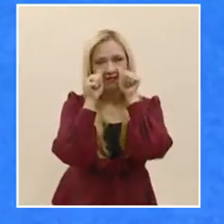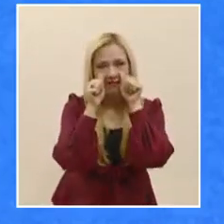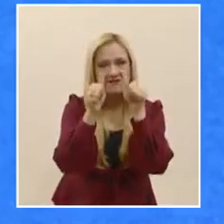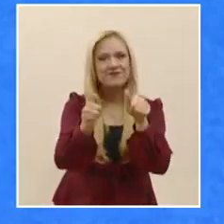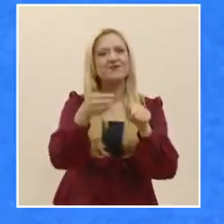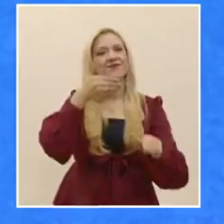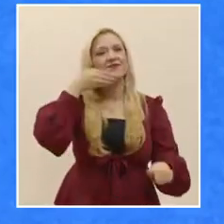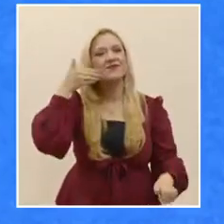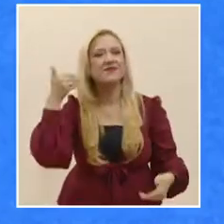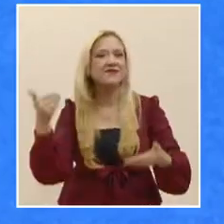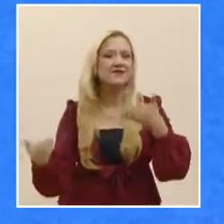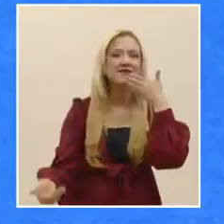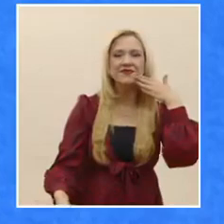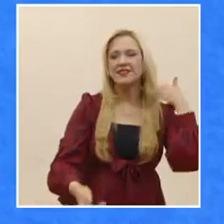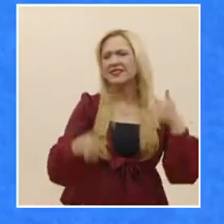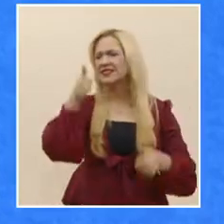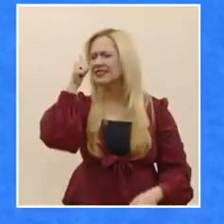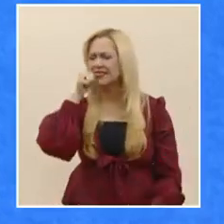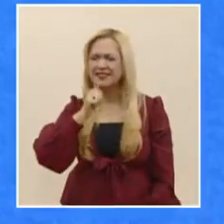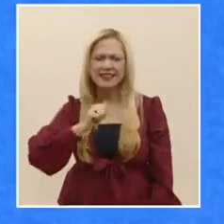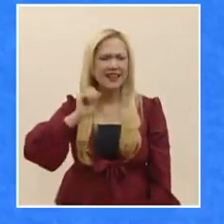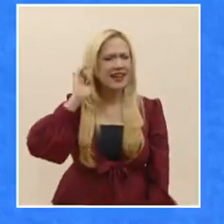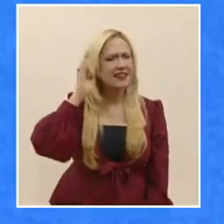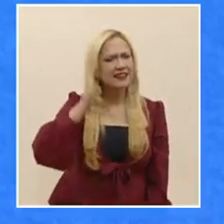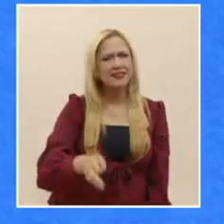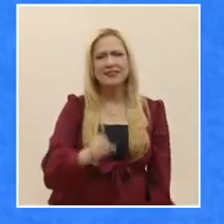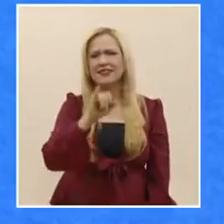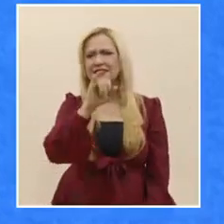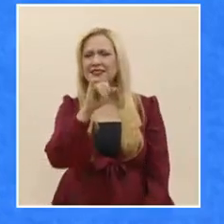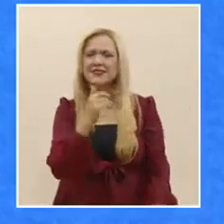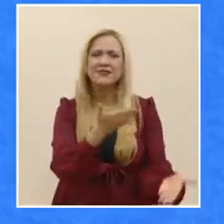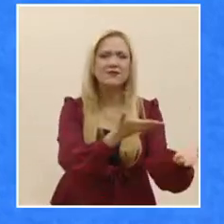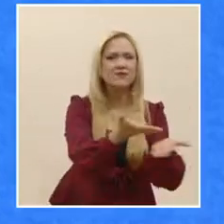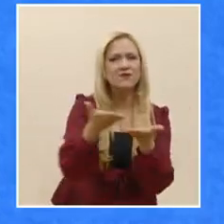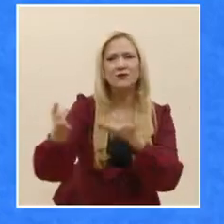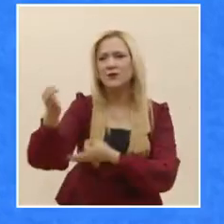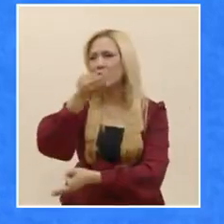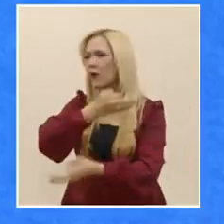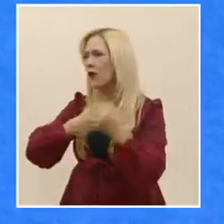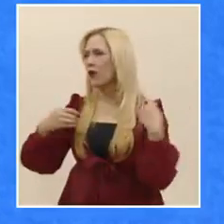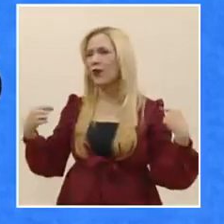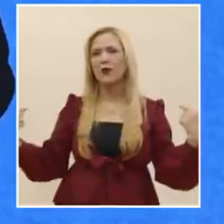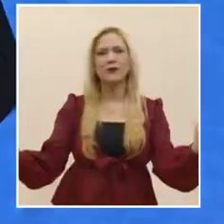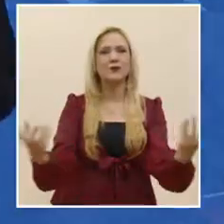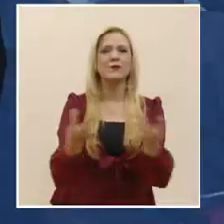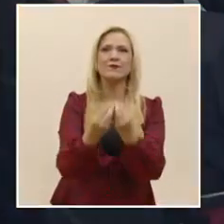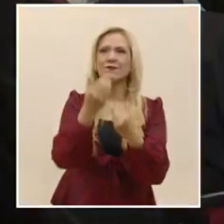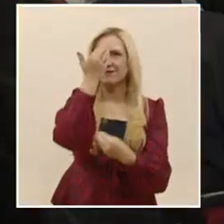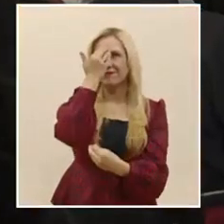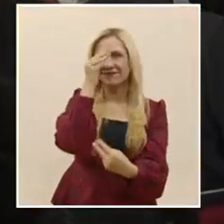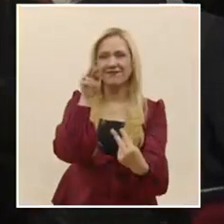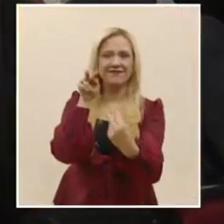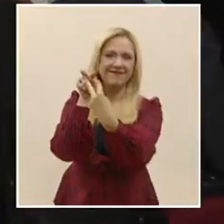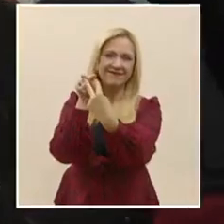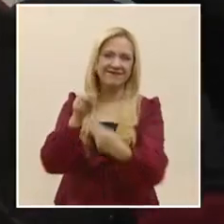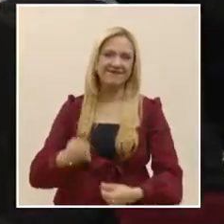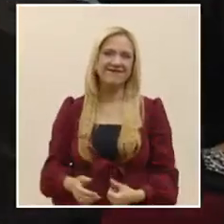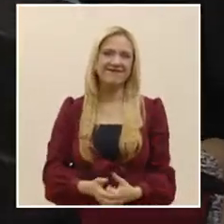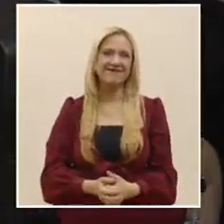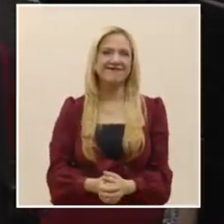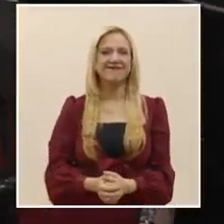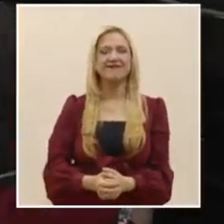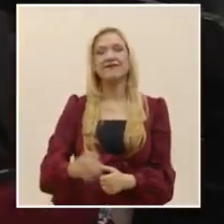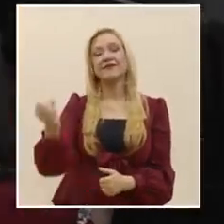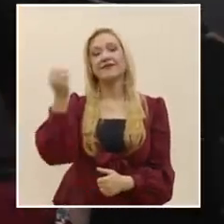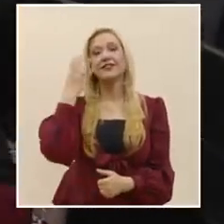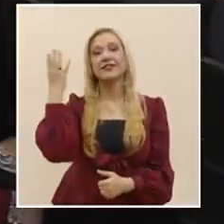su disposición siempre amable y cercana con todos que lo rodean. En la ceremonia que